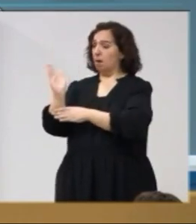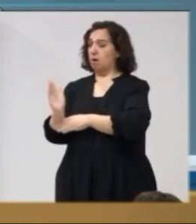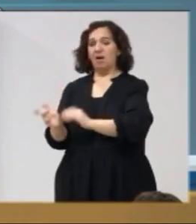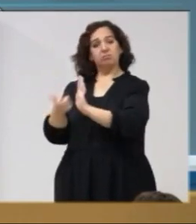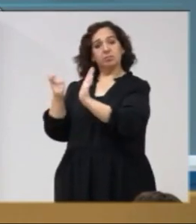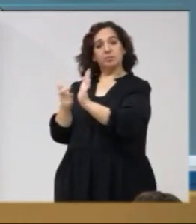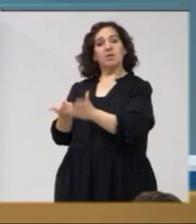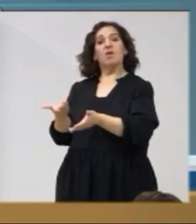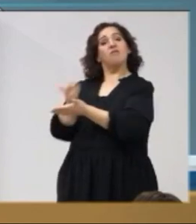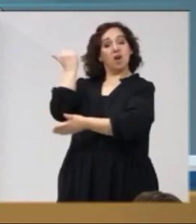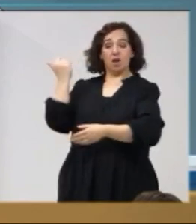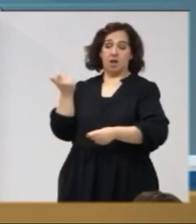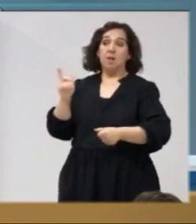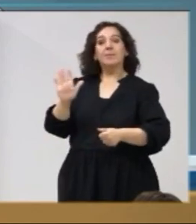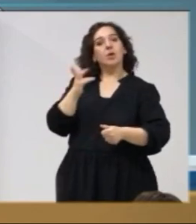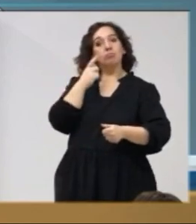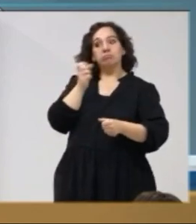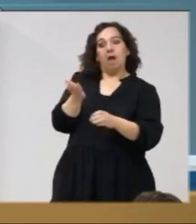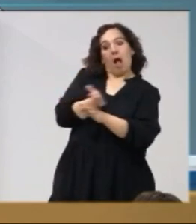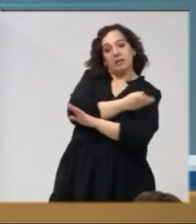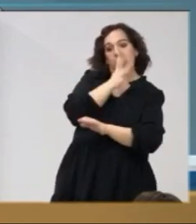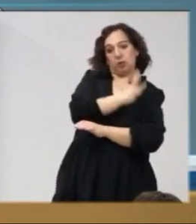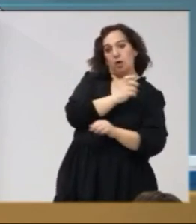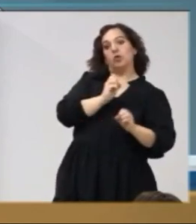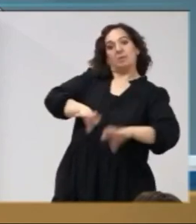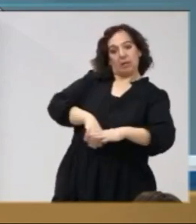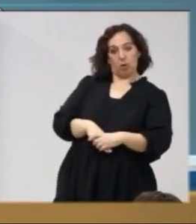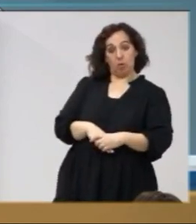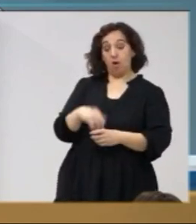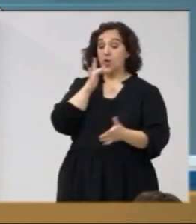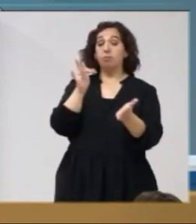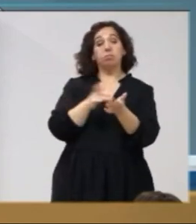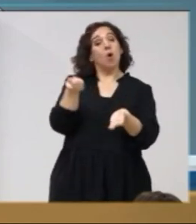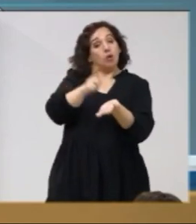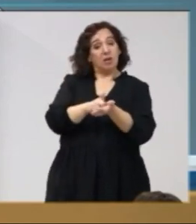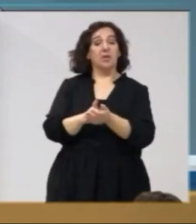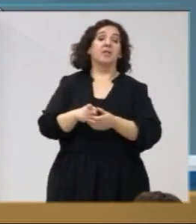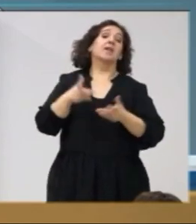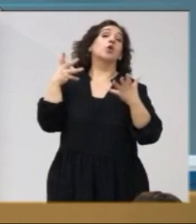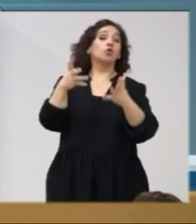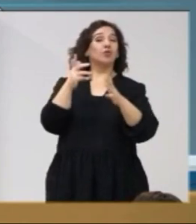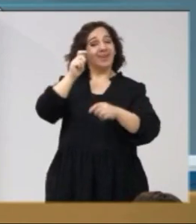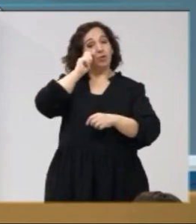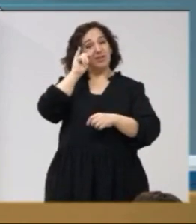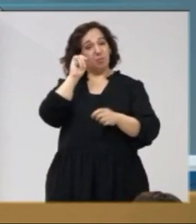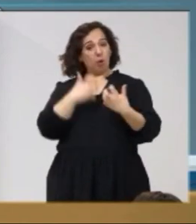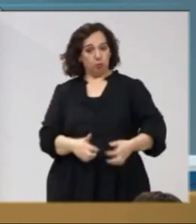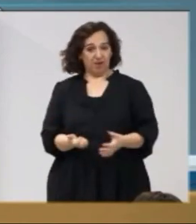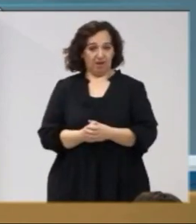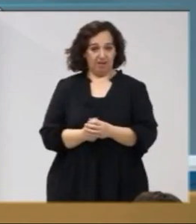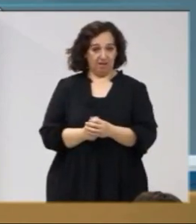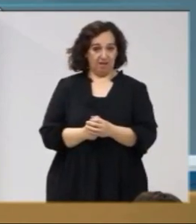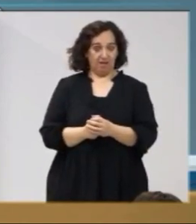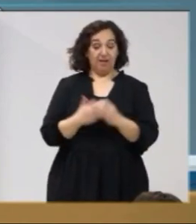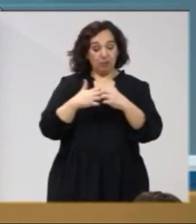imputaban, pero dimitió 4 años. Ahora es el consejero de Turismo y de Industria. Recientemente,